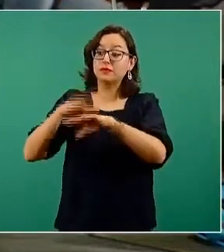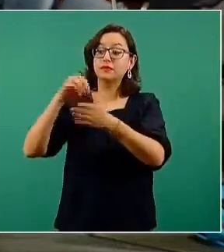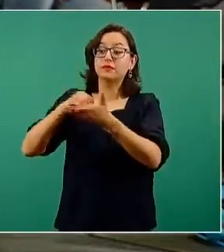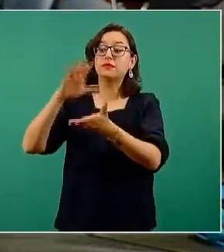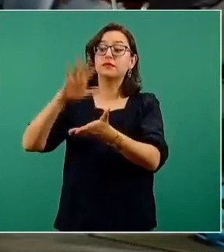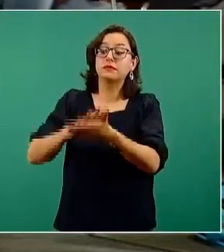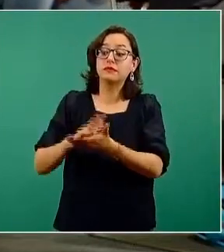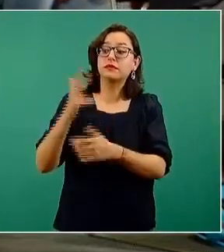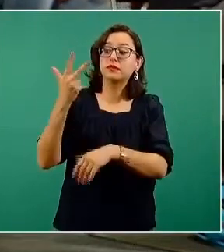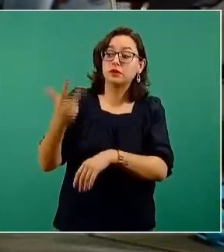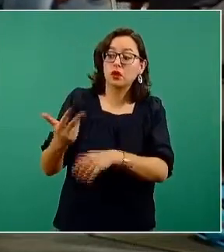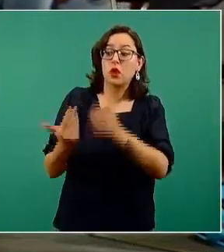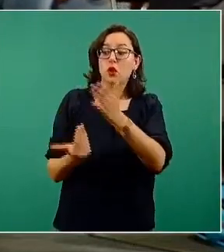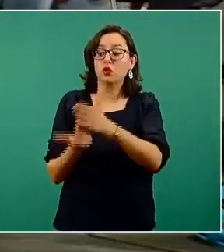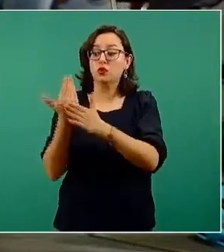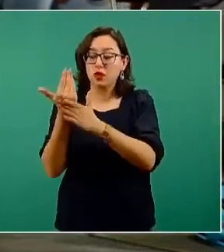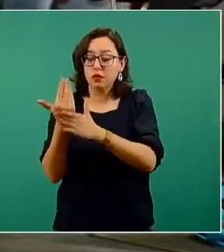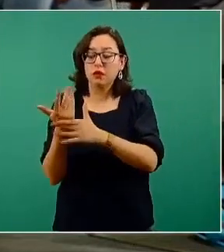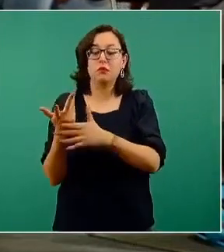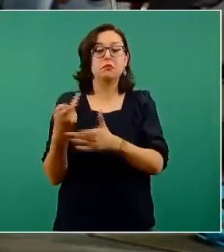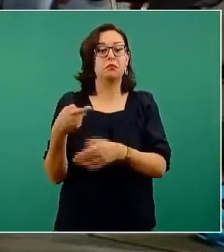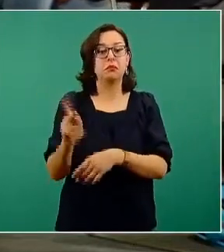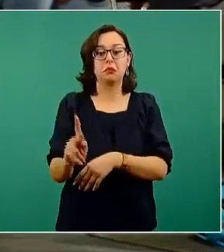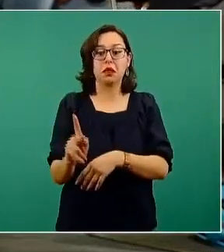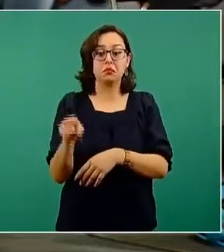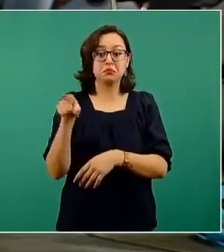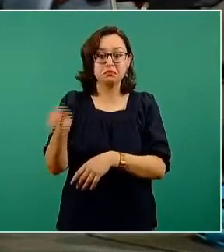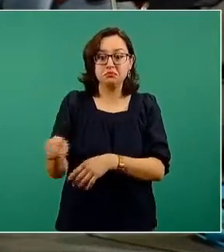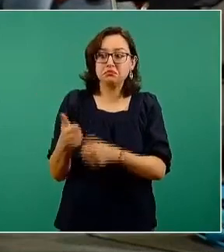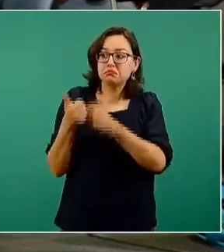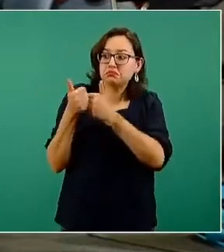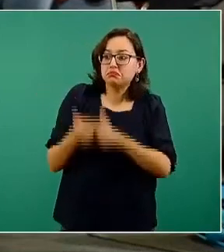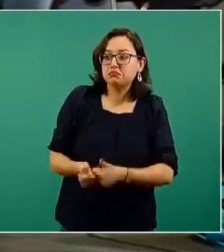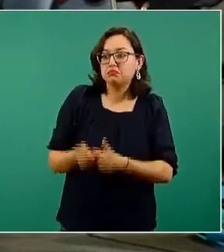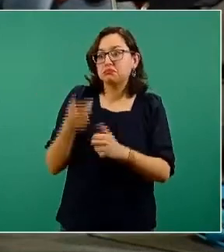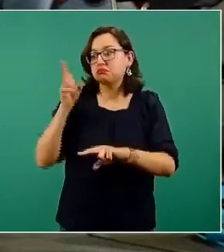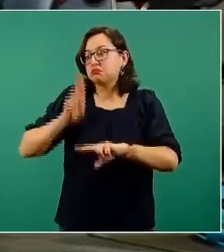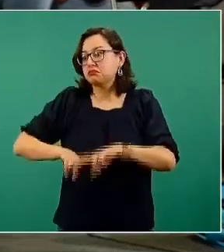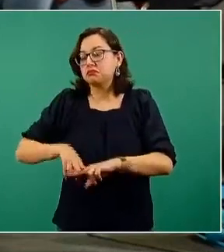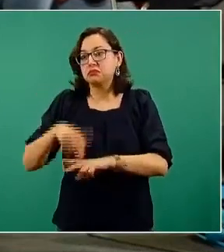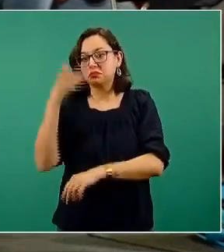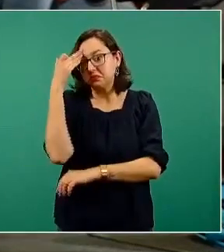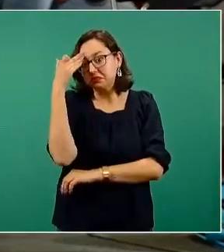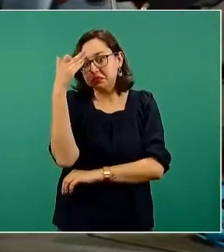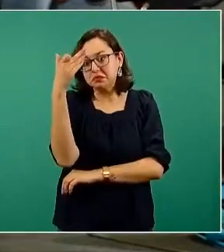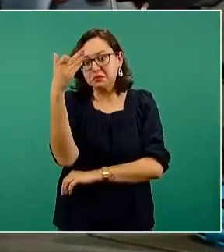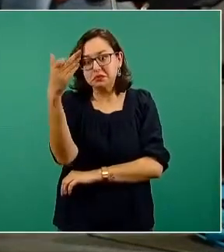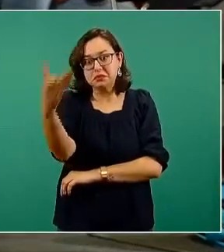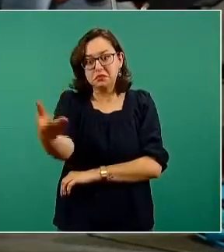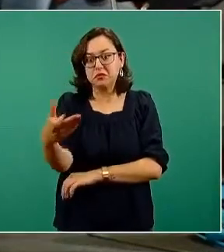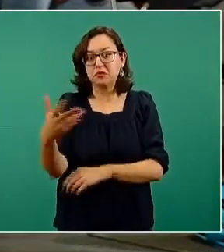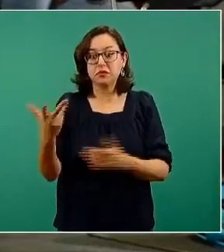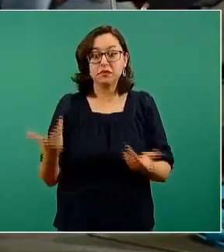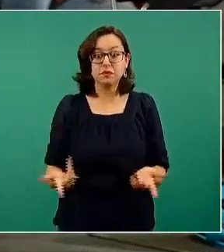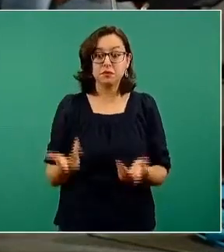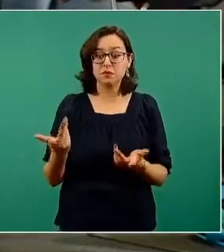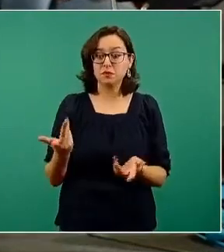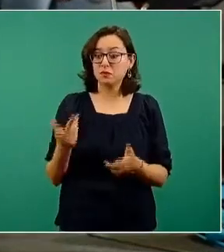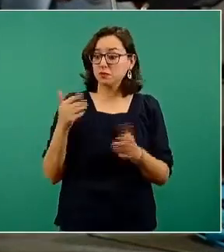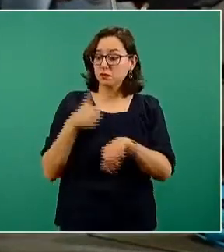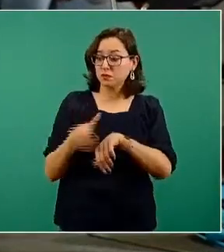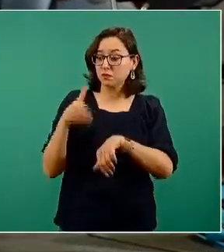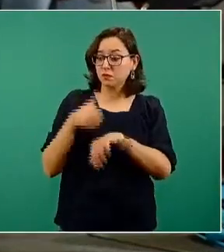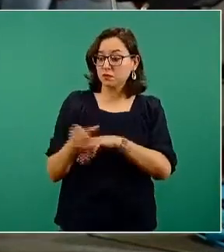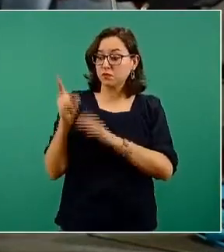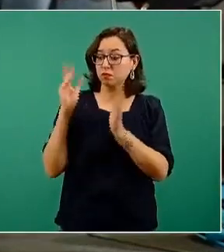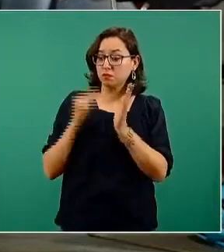mañana y hasta este momento llevan todo el tiempo ahí sentados, les han dado fichas hasta del número 1000 y siguen sin